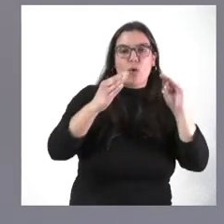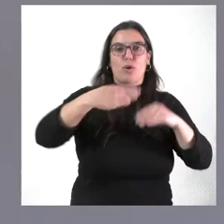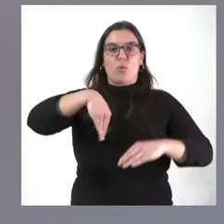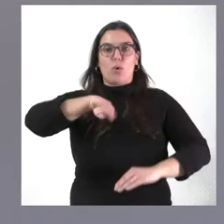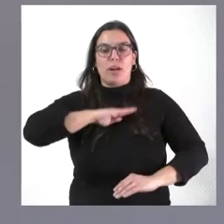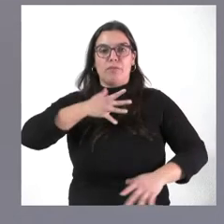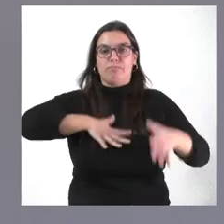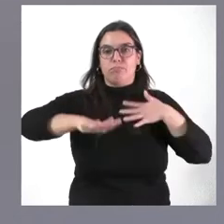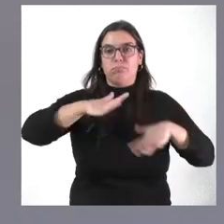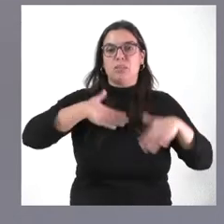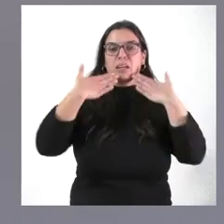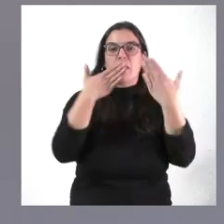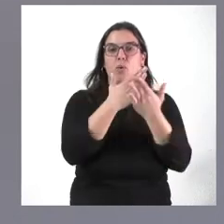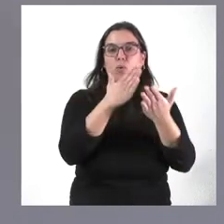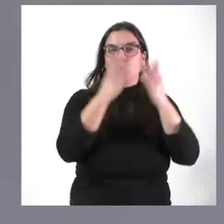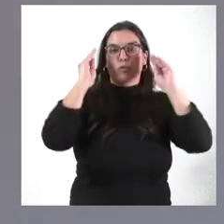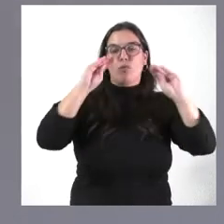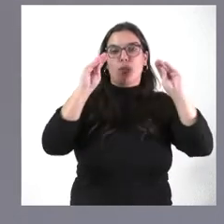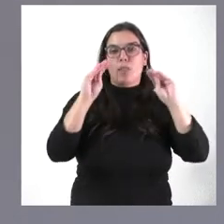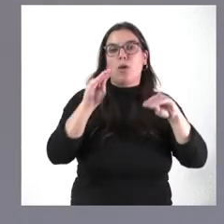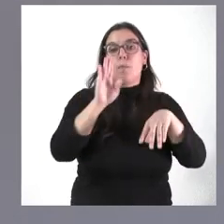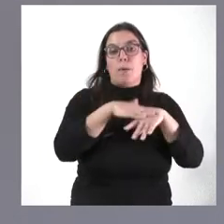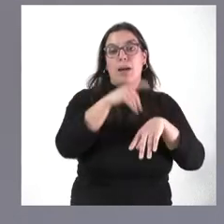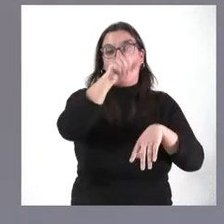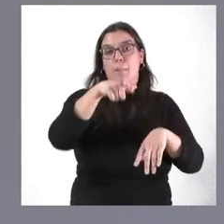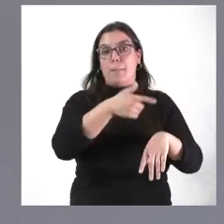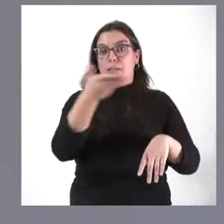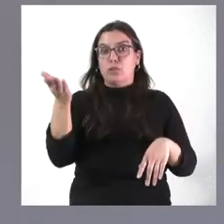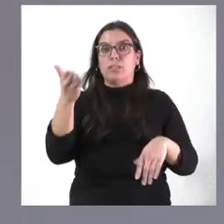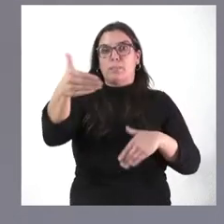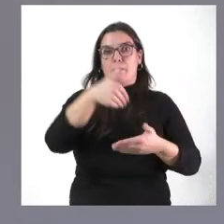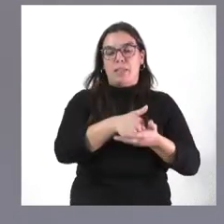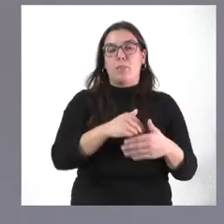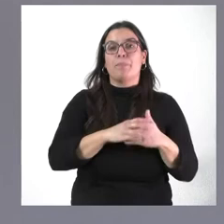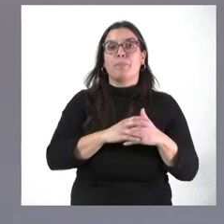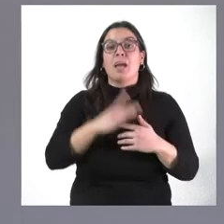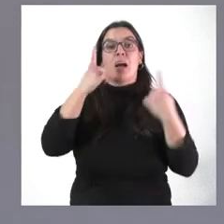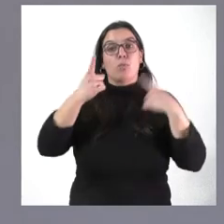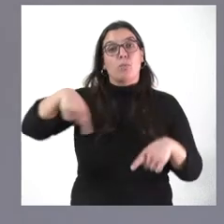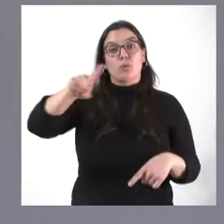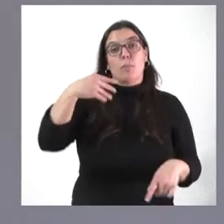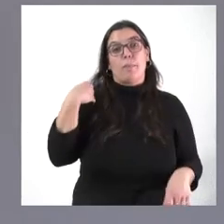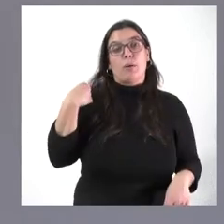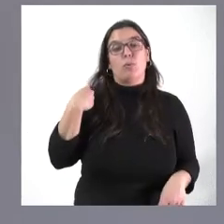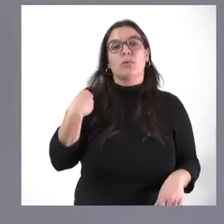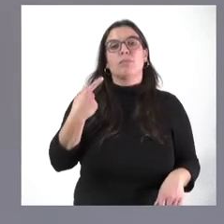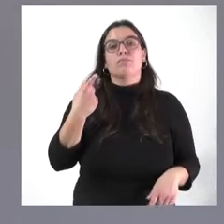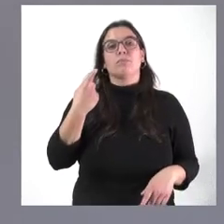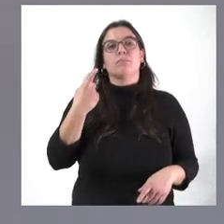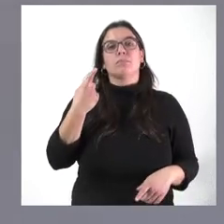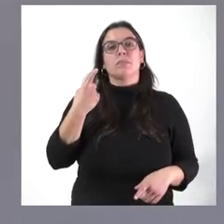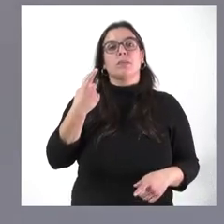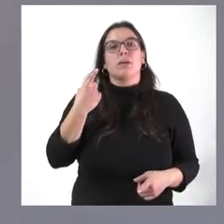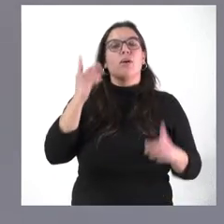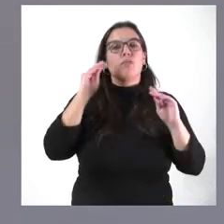mediante un curso de formación para las personas que así iban solicitado alguno de ustedes en alguna ocasión nos ha demandado Cuál era la información del número de